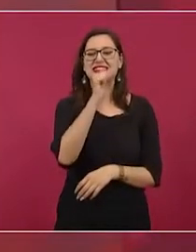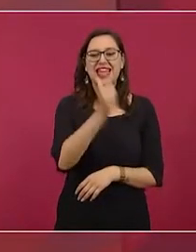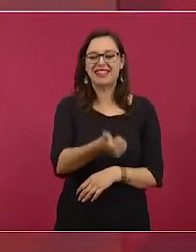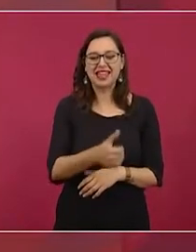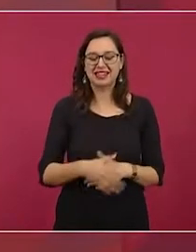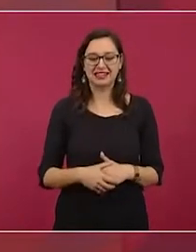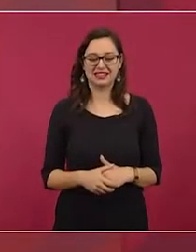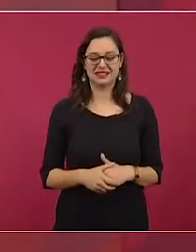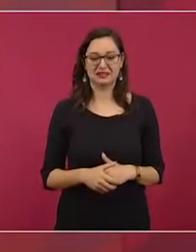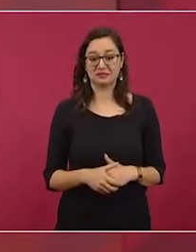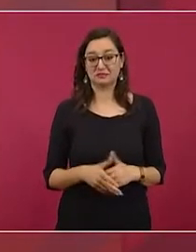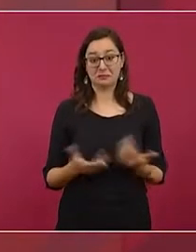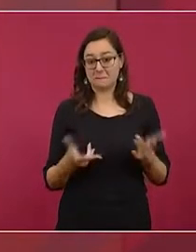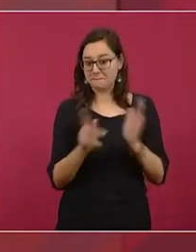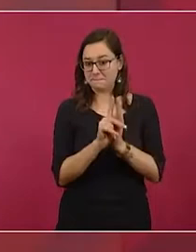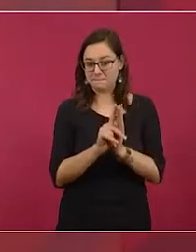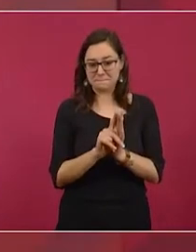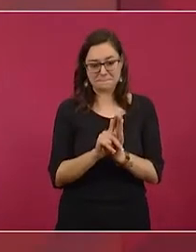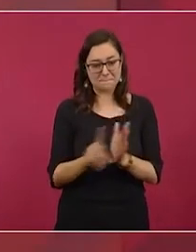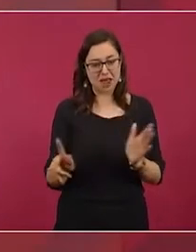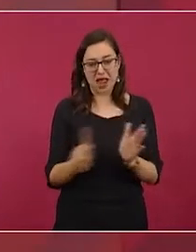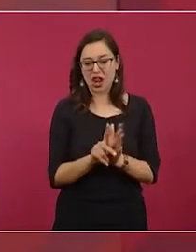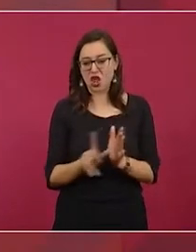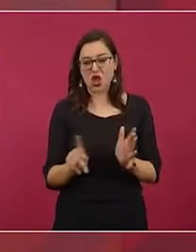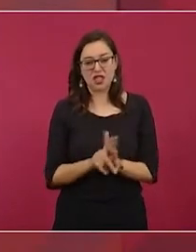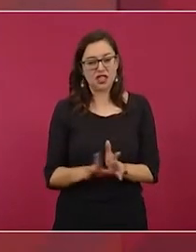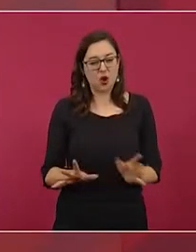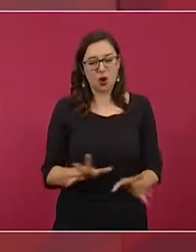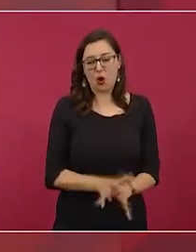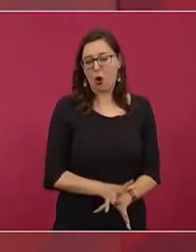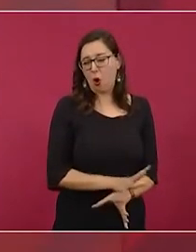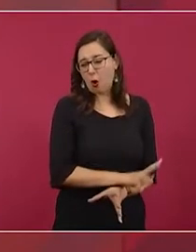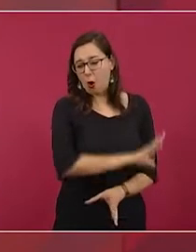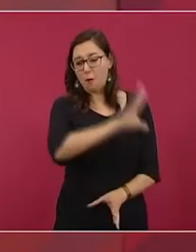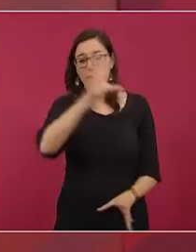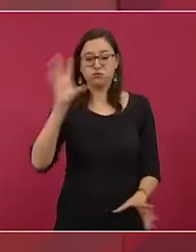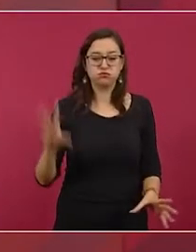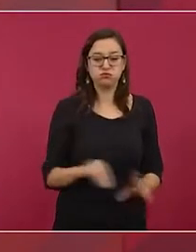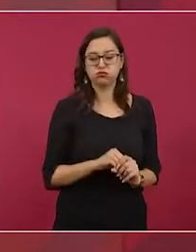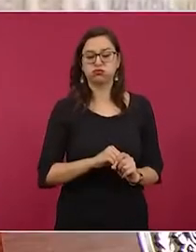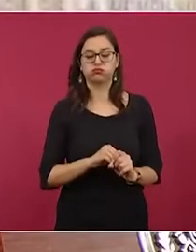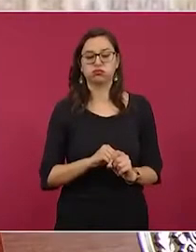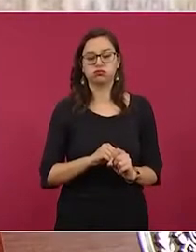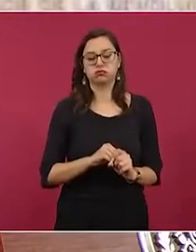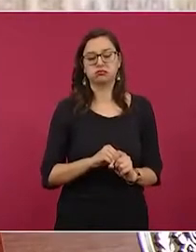es un periódico completamente de derecha.